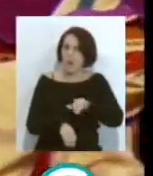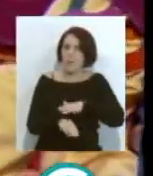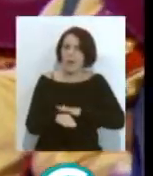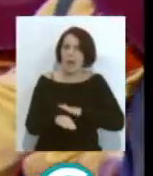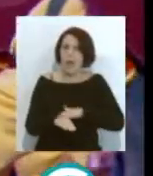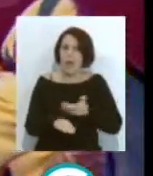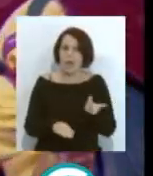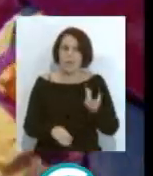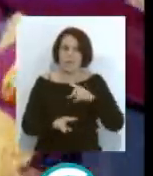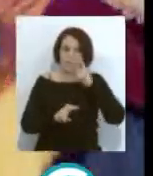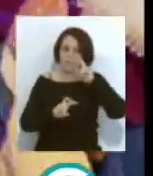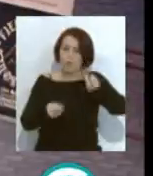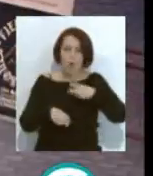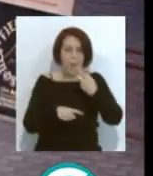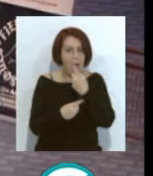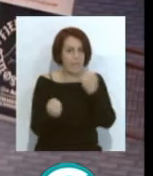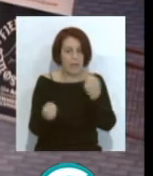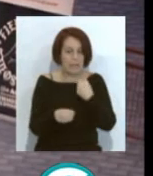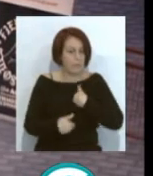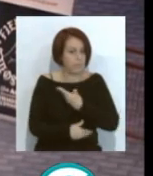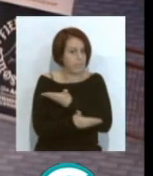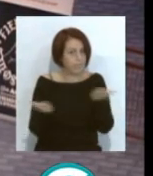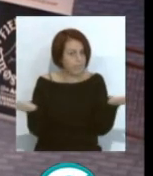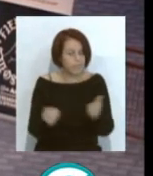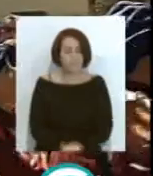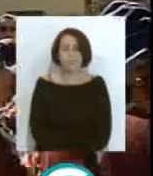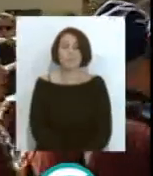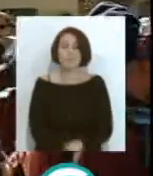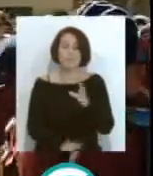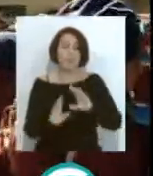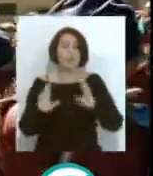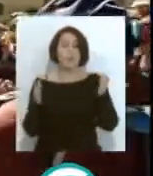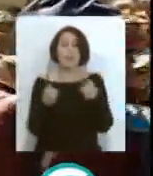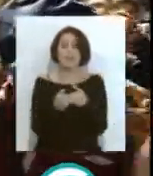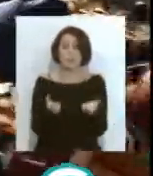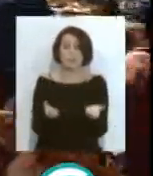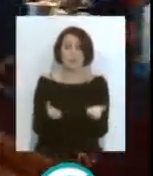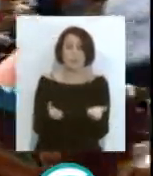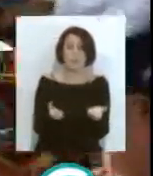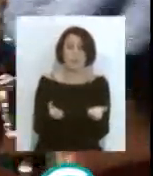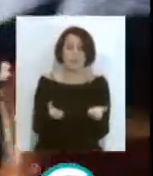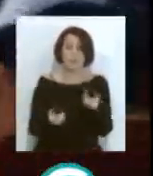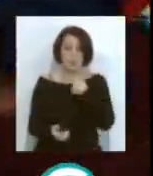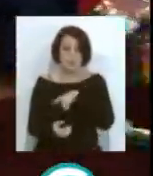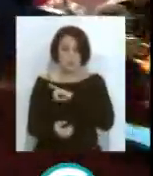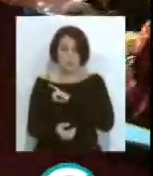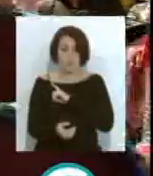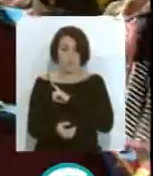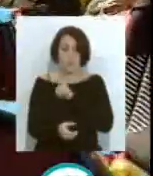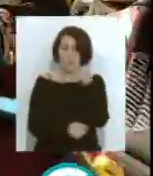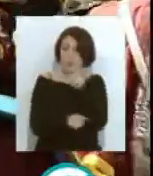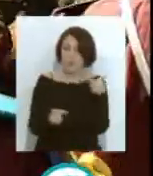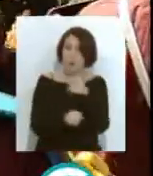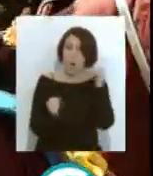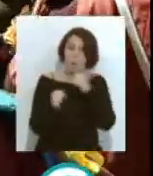poder acometer las reformas que hagan falta y ya está, y que las agrupaciones, los que hacemos, los que participamos en